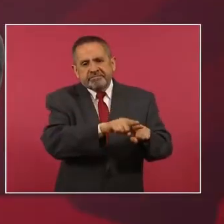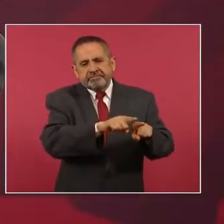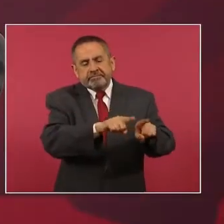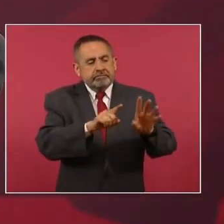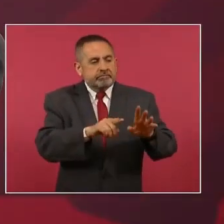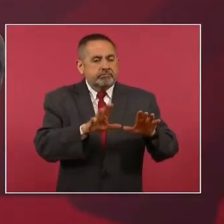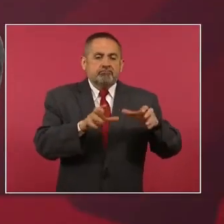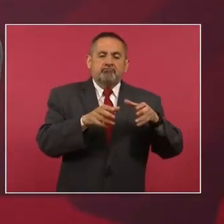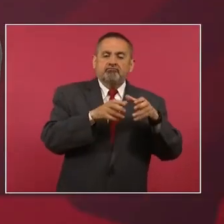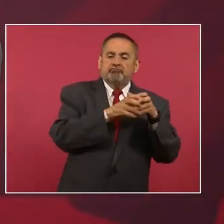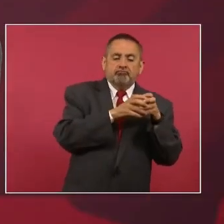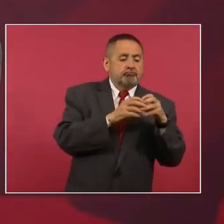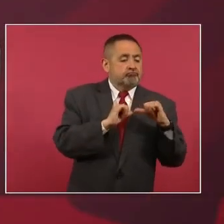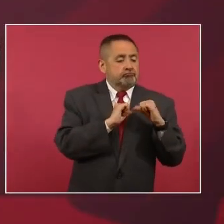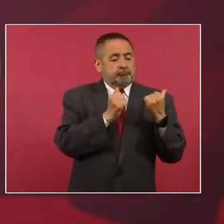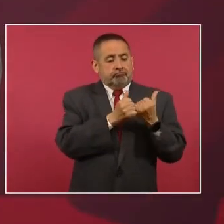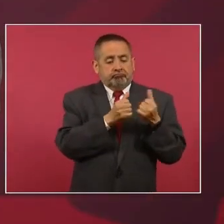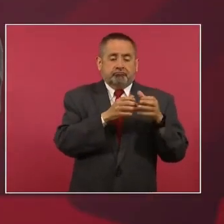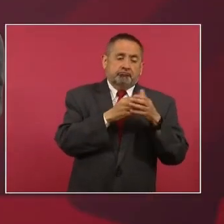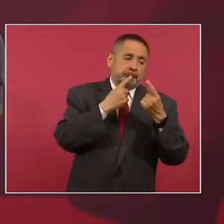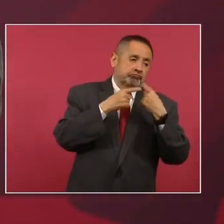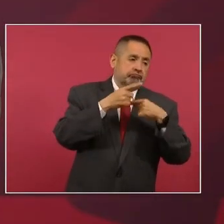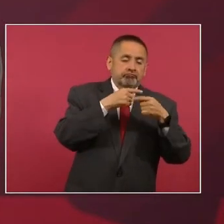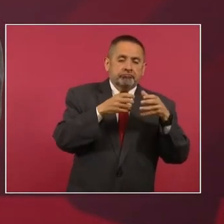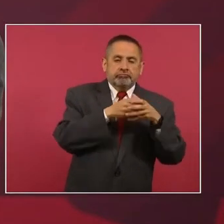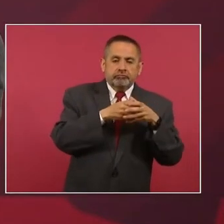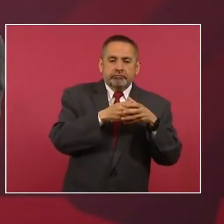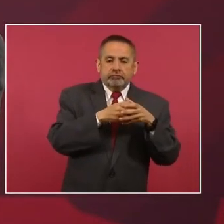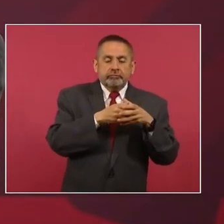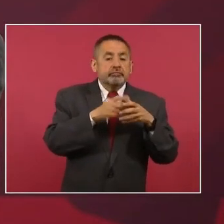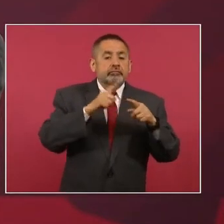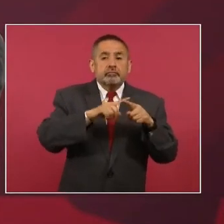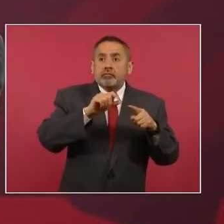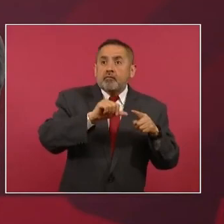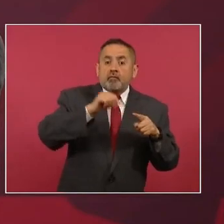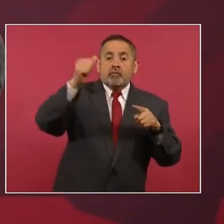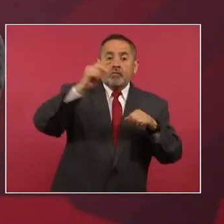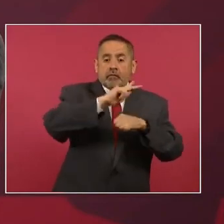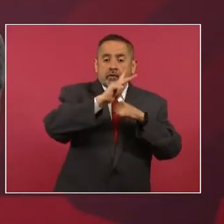el tener estas asociaciones y reciben dinero,